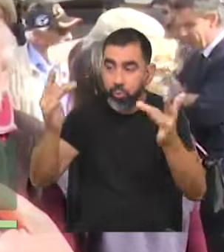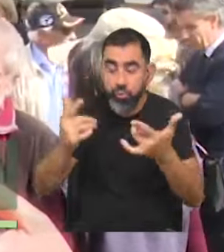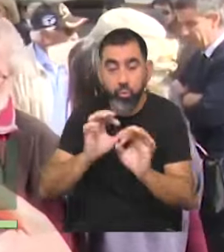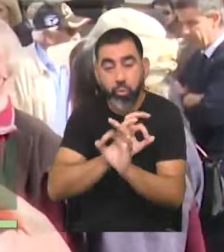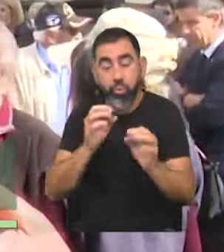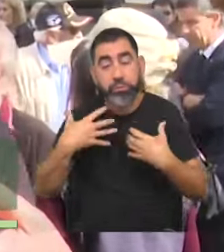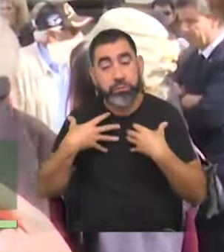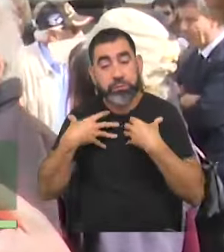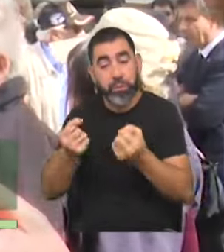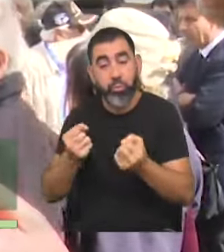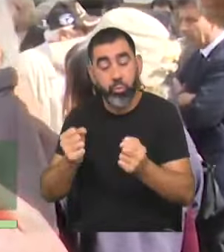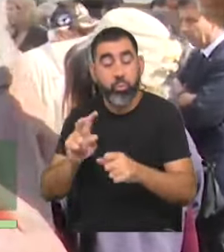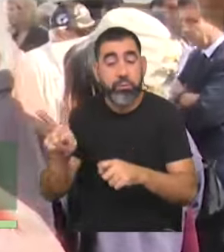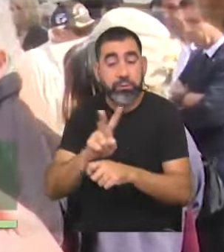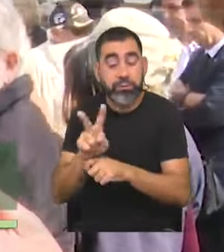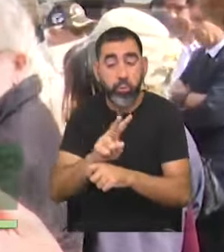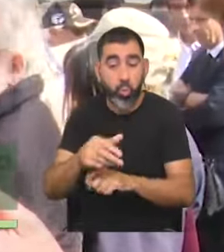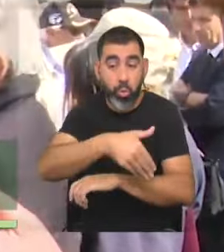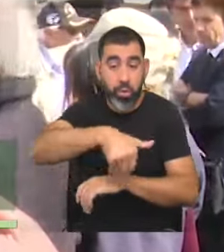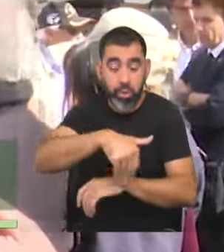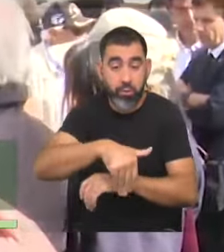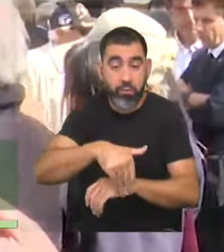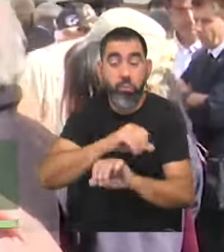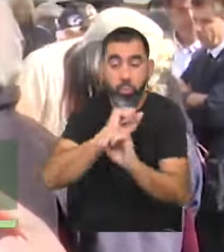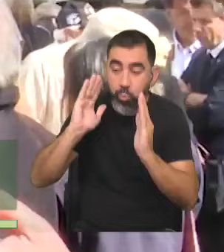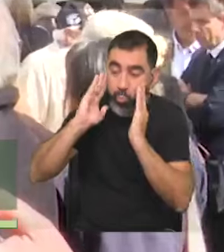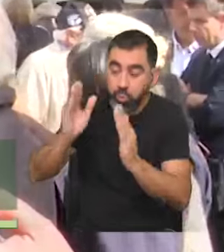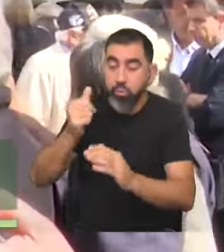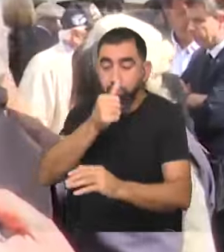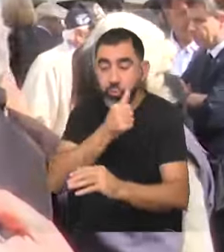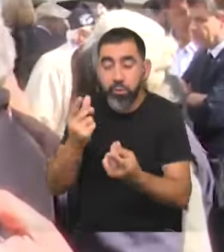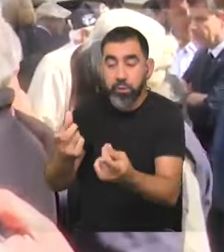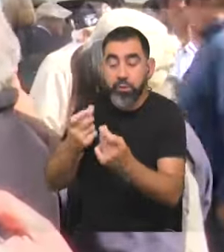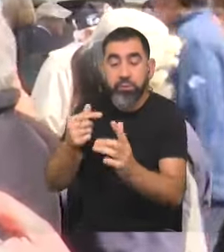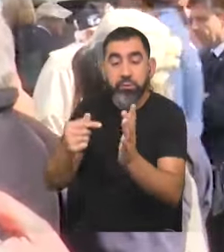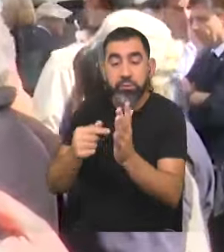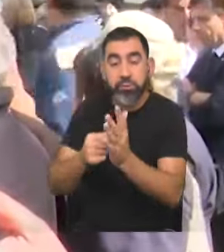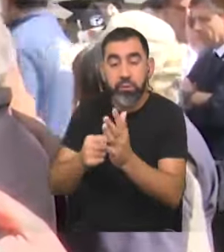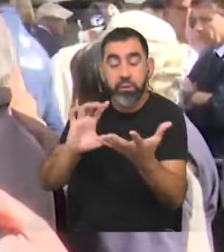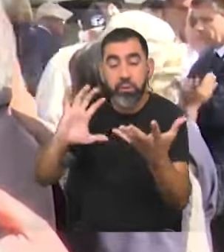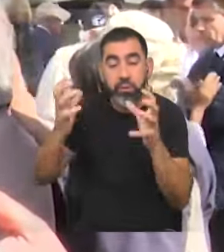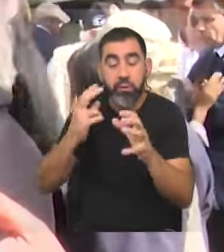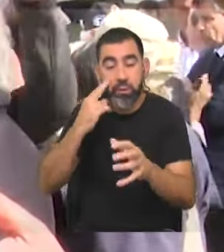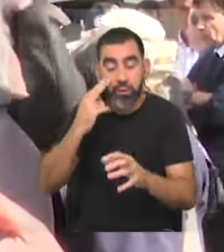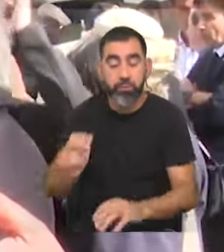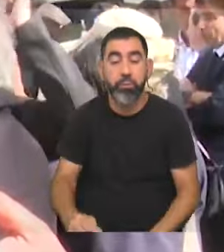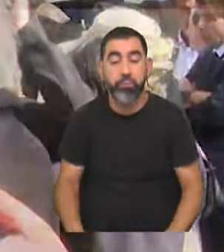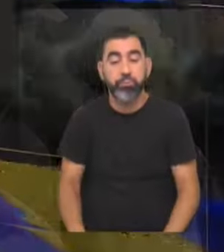la salud o la seguridad pública para poder atender necesidades puntuales de eventos climáticos